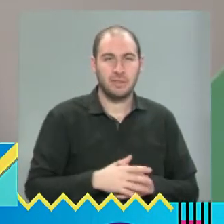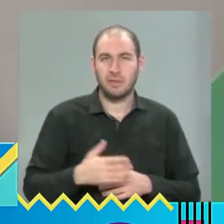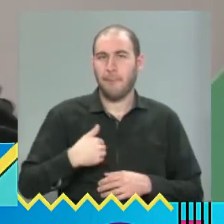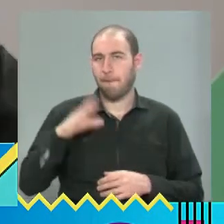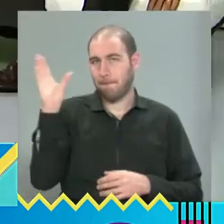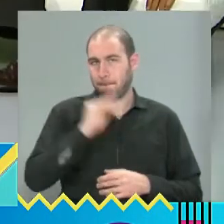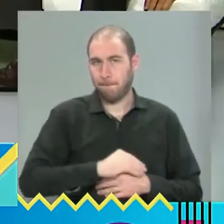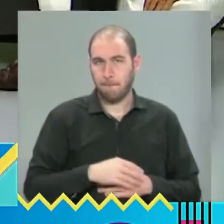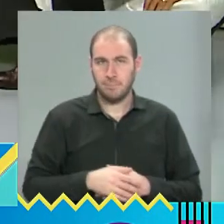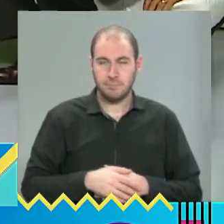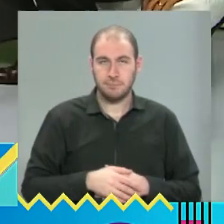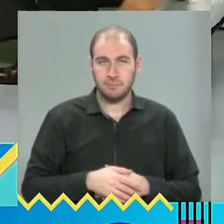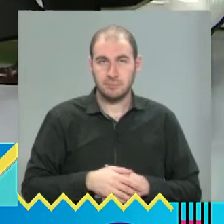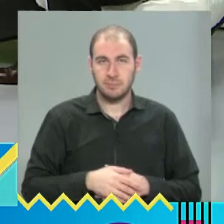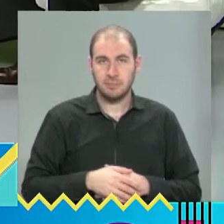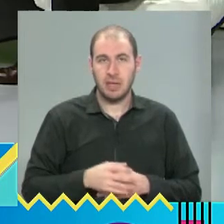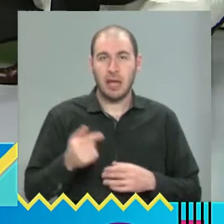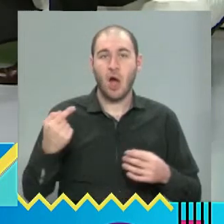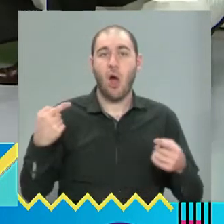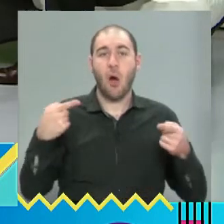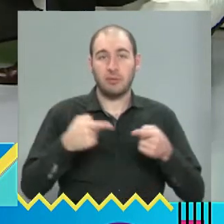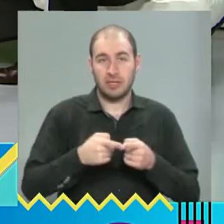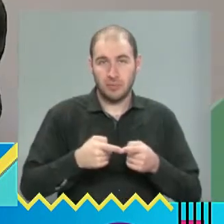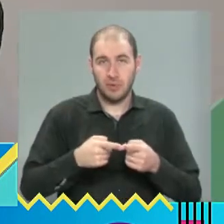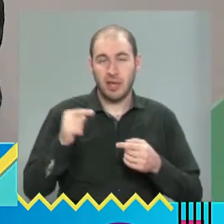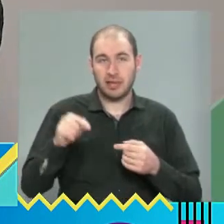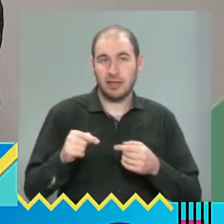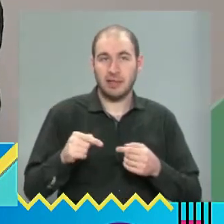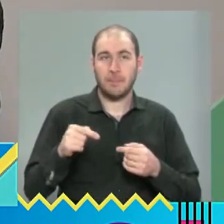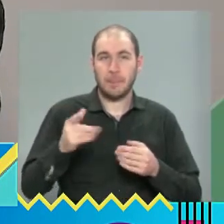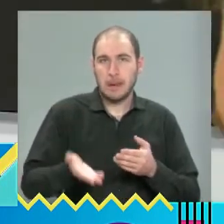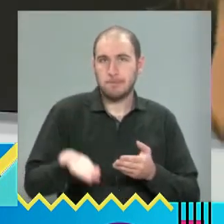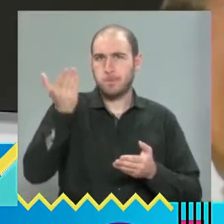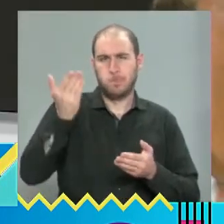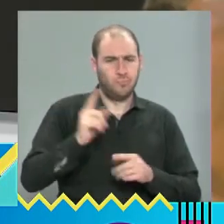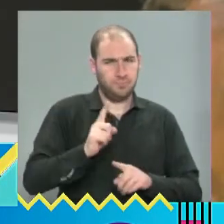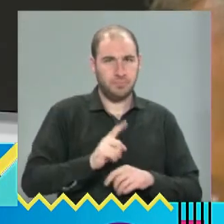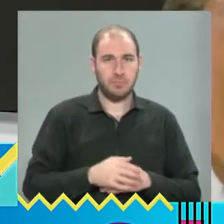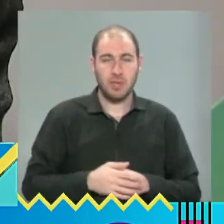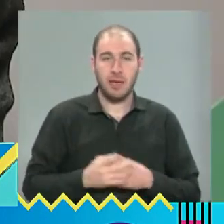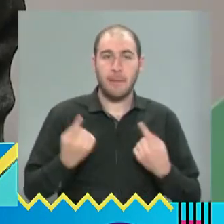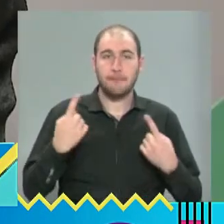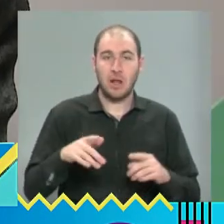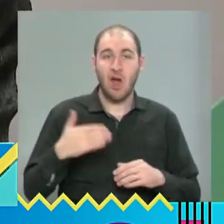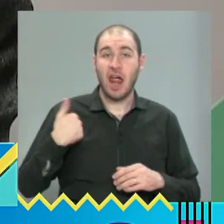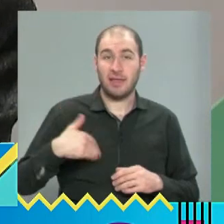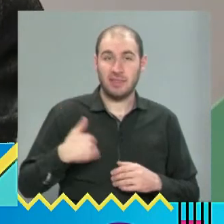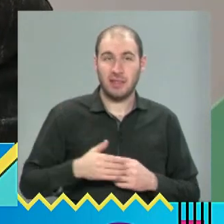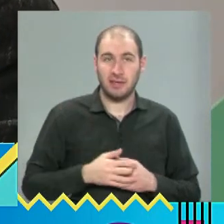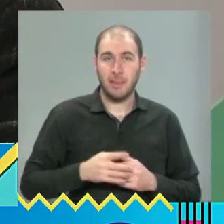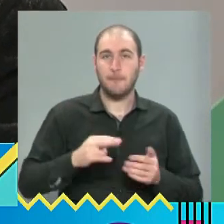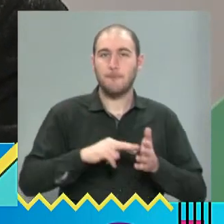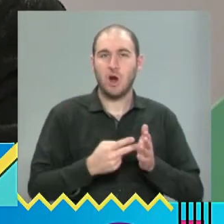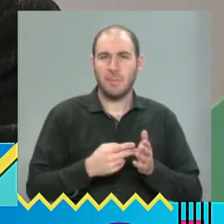acuerdo. Pero la idea, conceptualmente se considera que no está tan alta. Pero, a ver, es que Argentina no tiene un